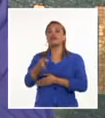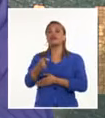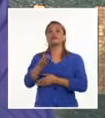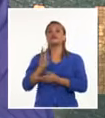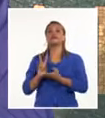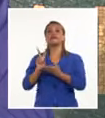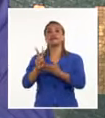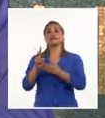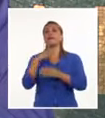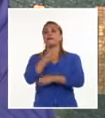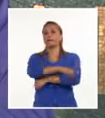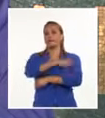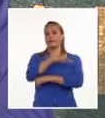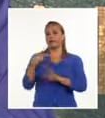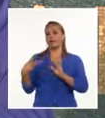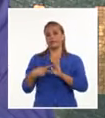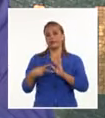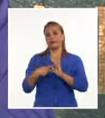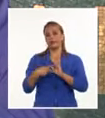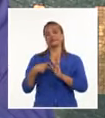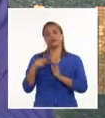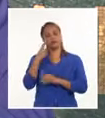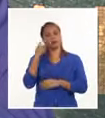Espero materializarla pronto.